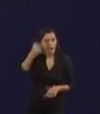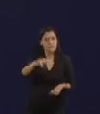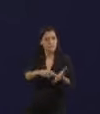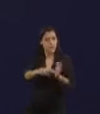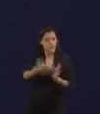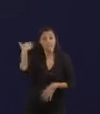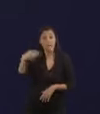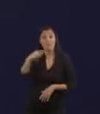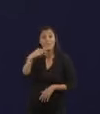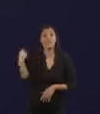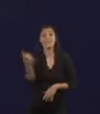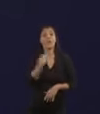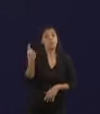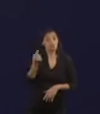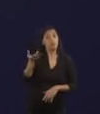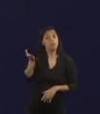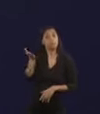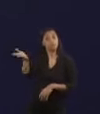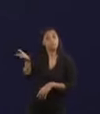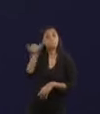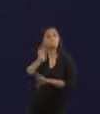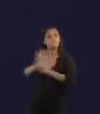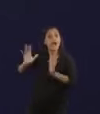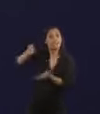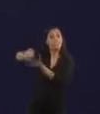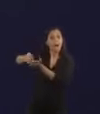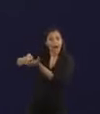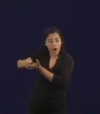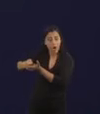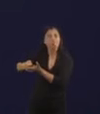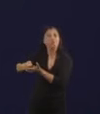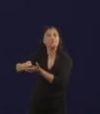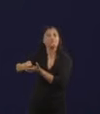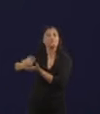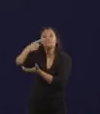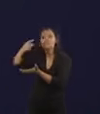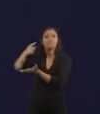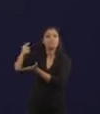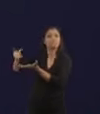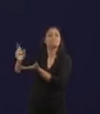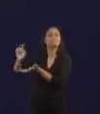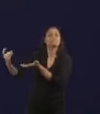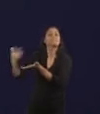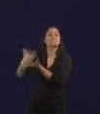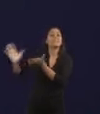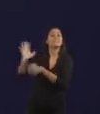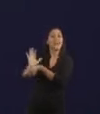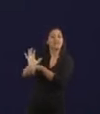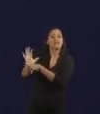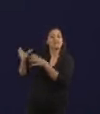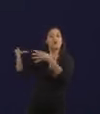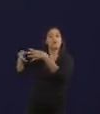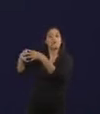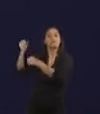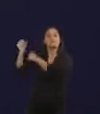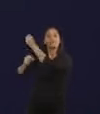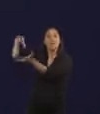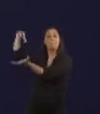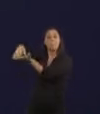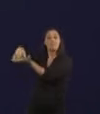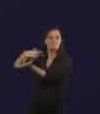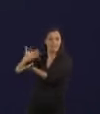emitimos el el pago y efectivamente hubo un rechazo por parte de la empresa de la carta de